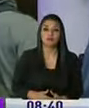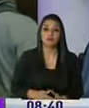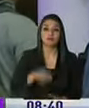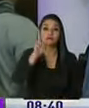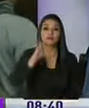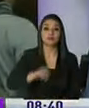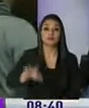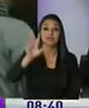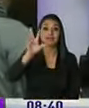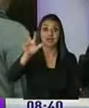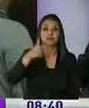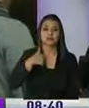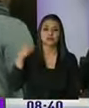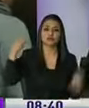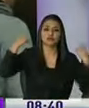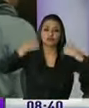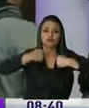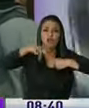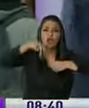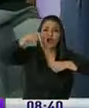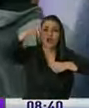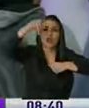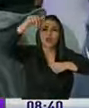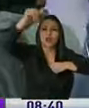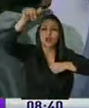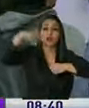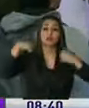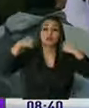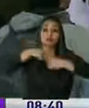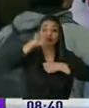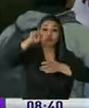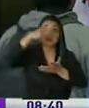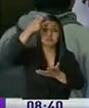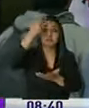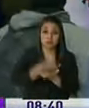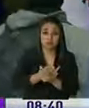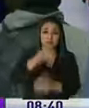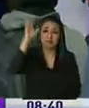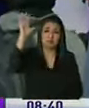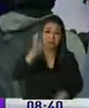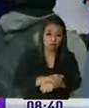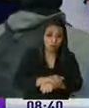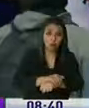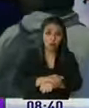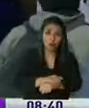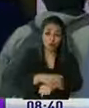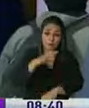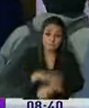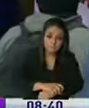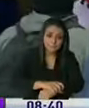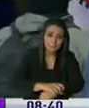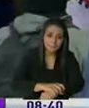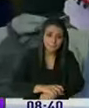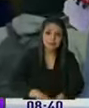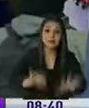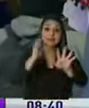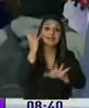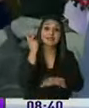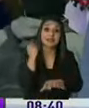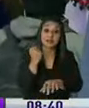2003, cuando estaba escalando por mi cuenta un cañón en Utah, resbalé y una roca aplastó mi mano derecha y quedé atrapado por